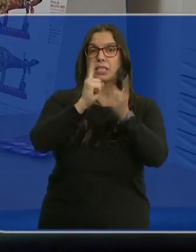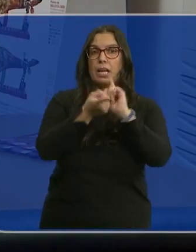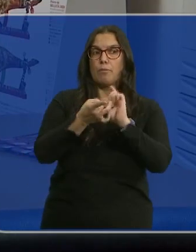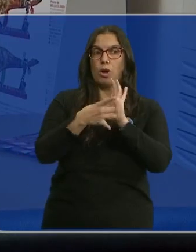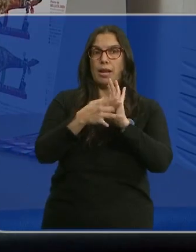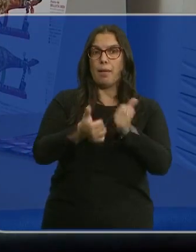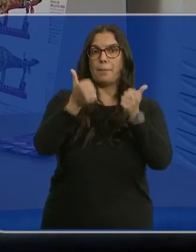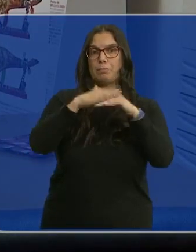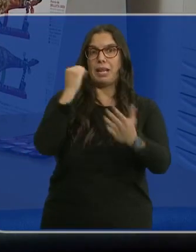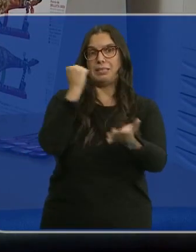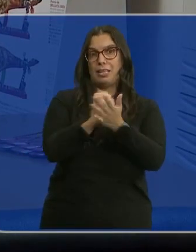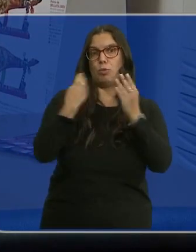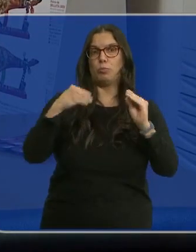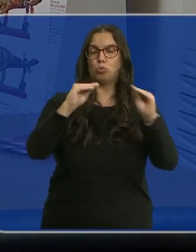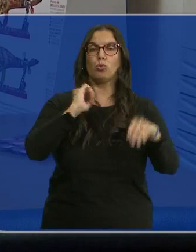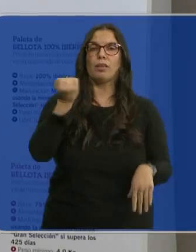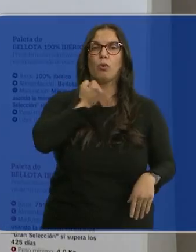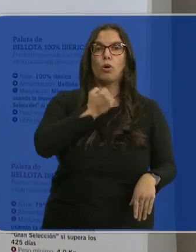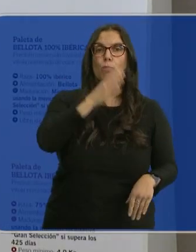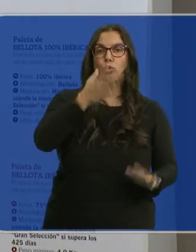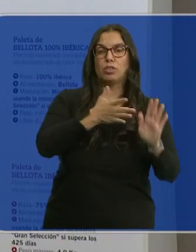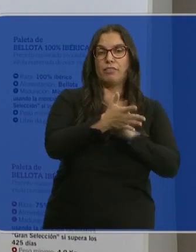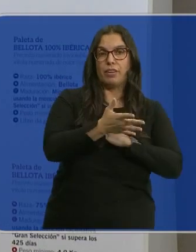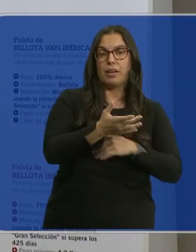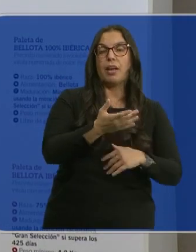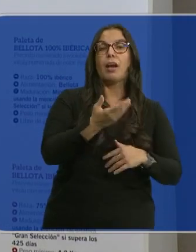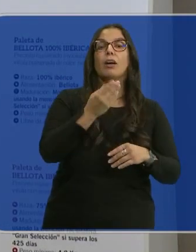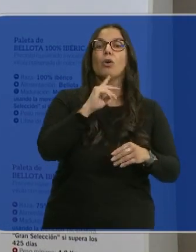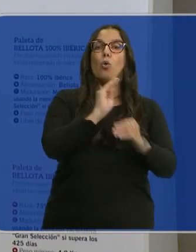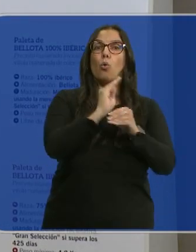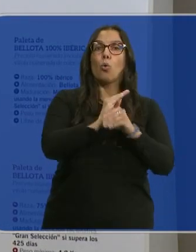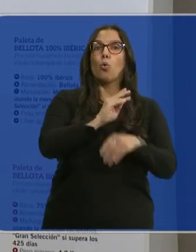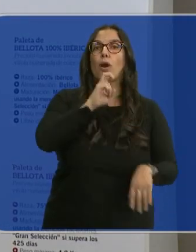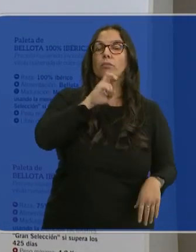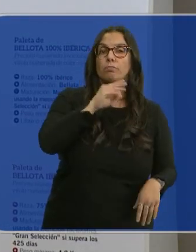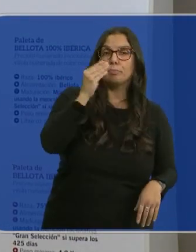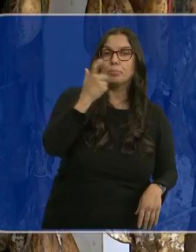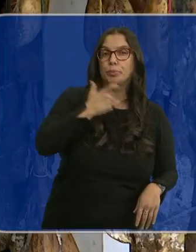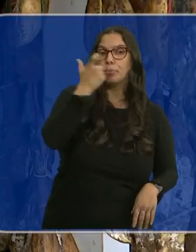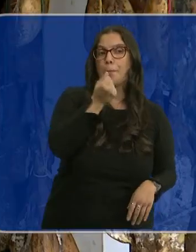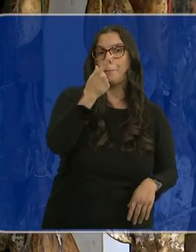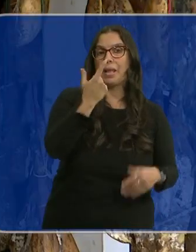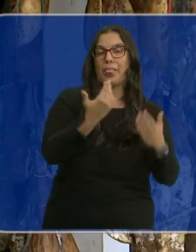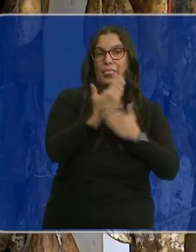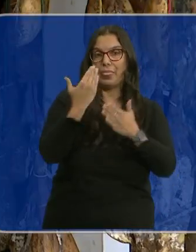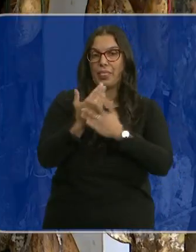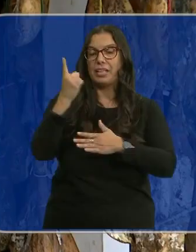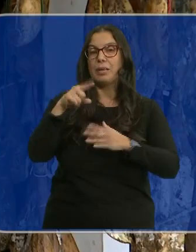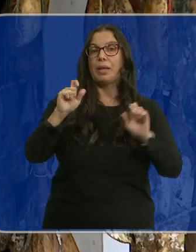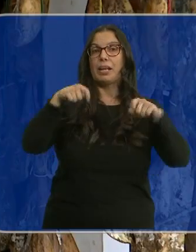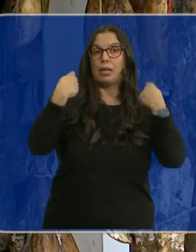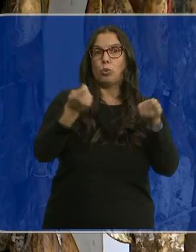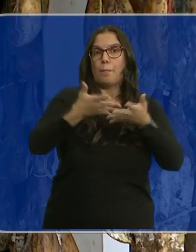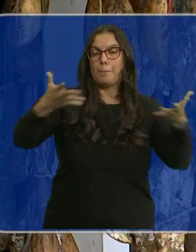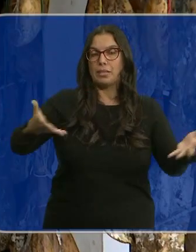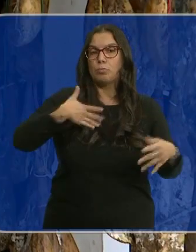más calidad para el sello de Guijuelo, ya que se amplía a los 1000 días la curación, con más tiempo en secadero natural y con exigencia a todas las